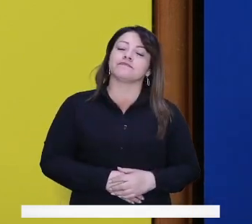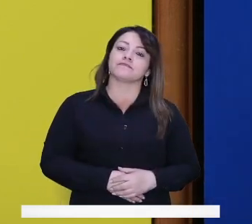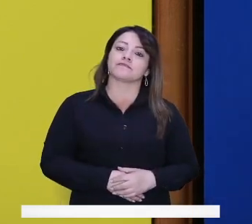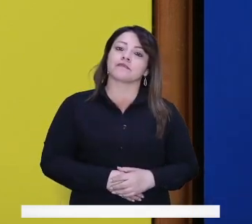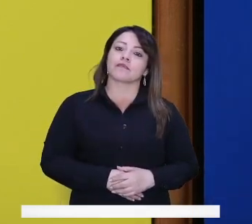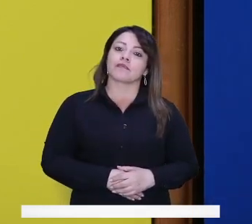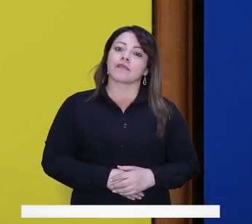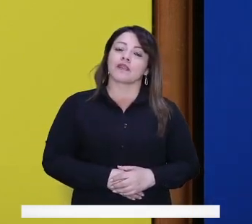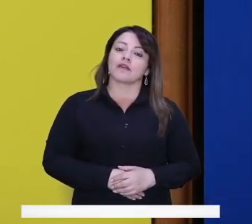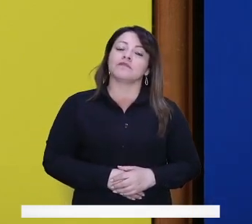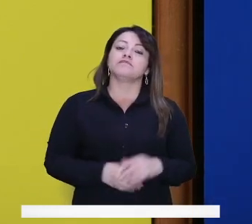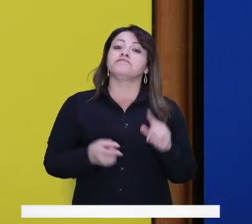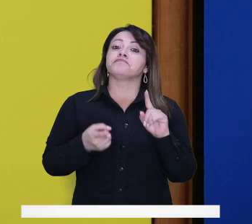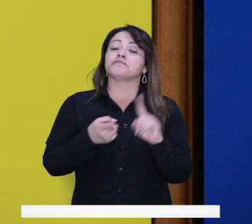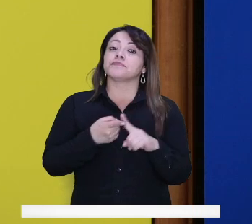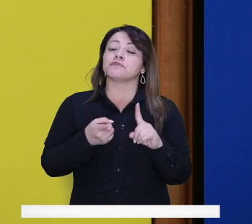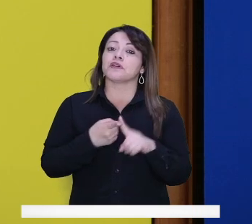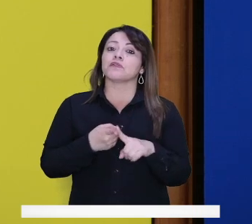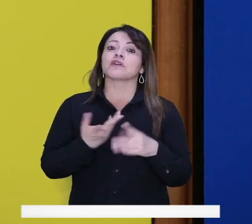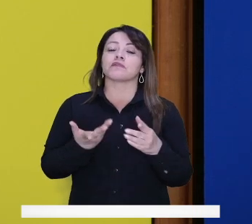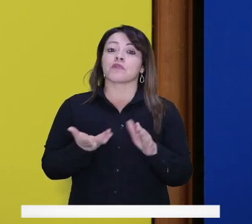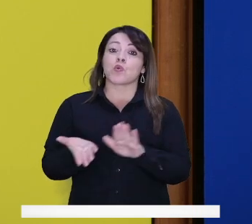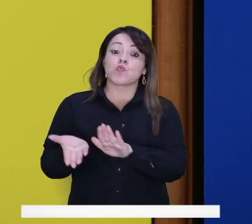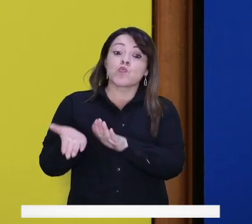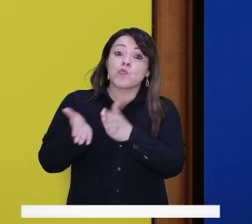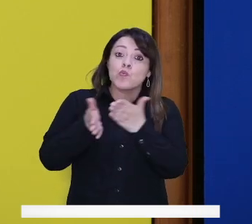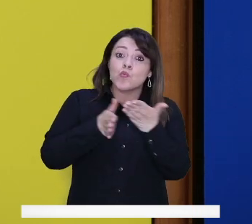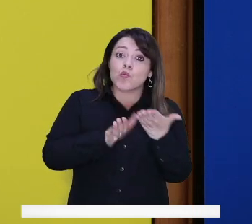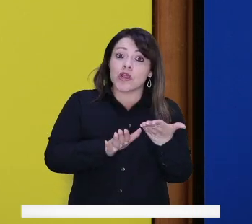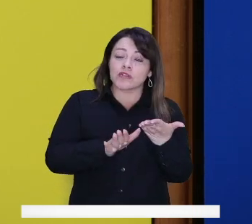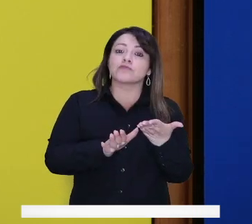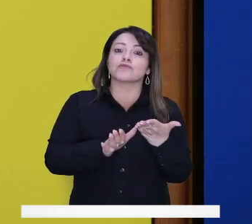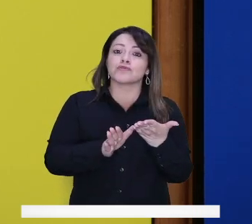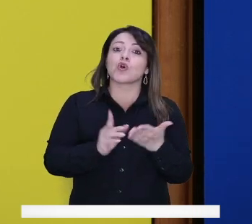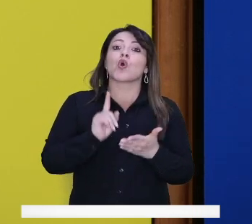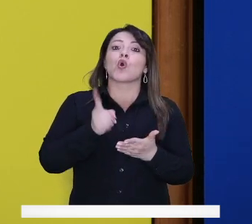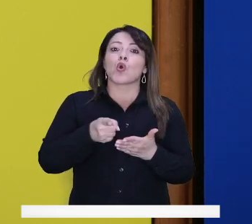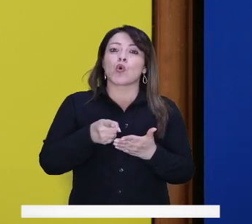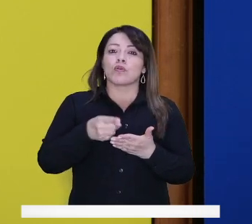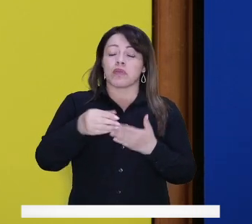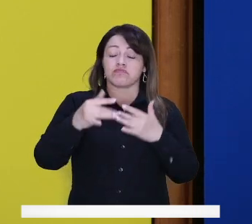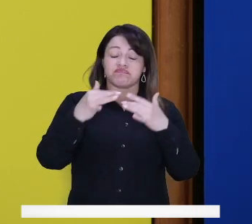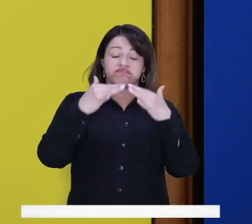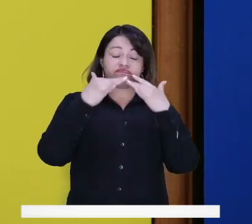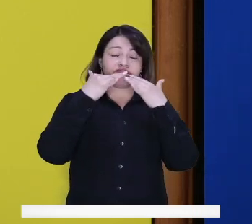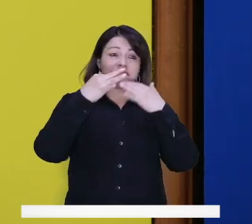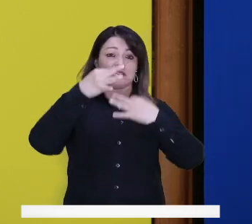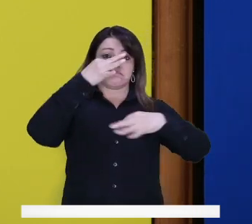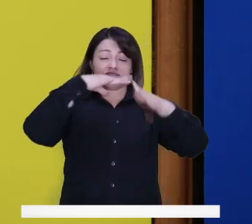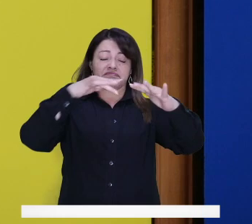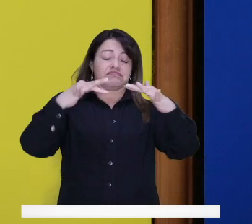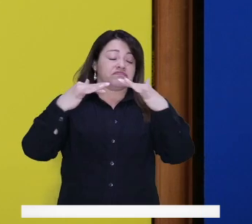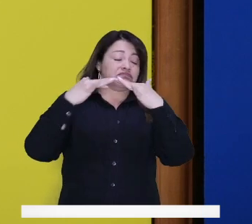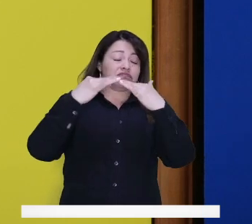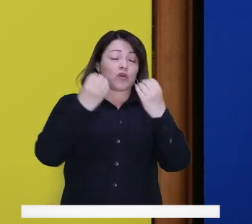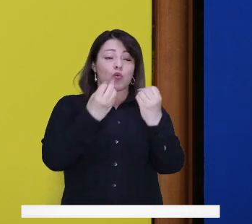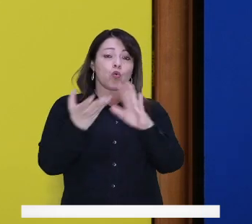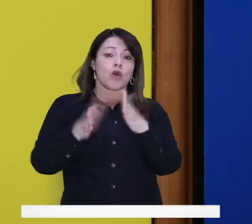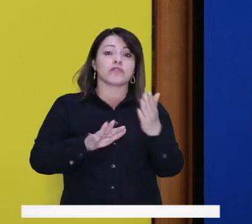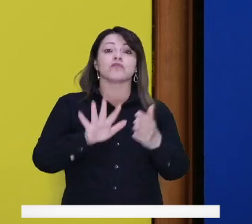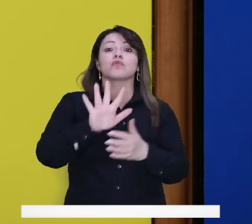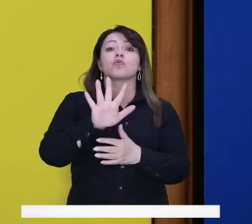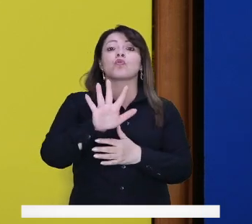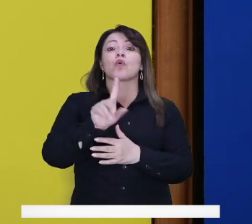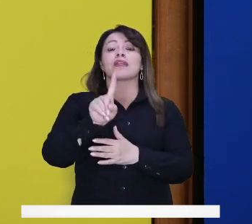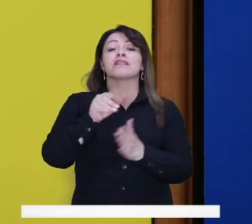modo. Lo primero es que la tasa de mortalidad por exposición a material particulado en Bogotá es de